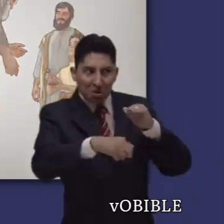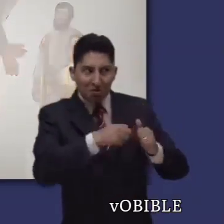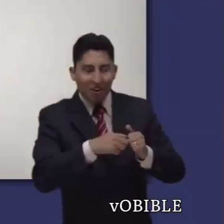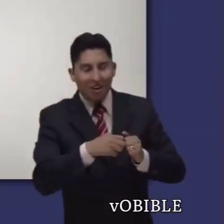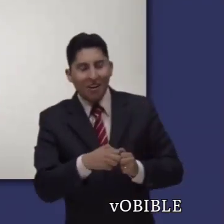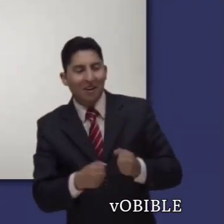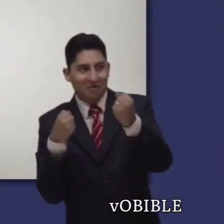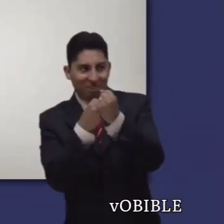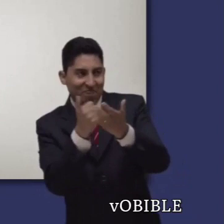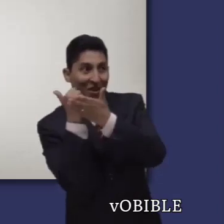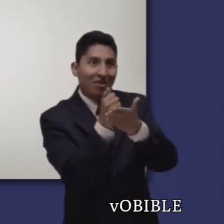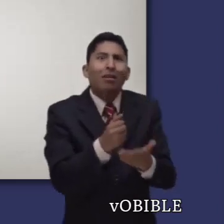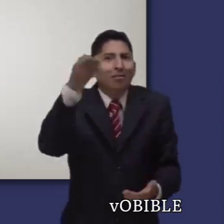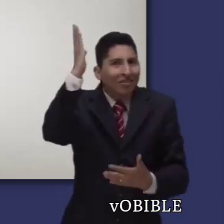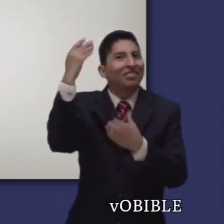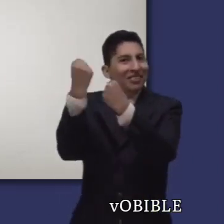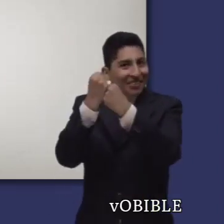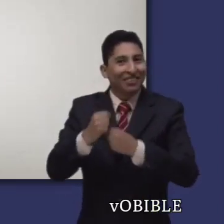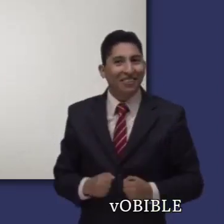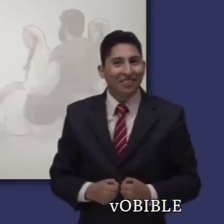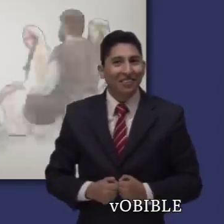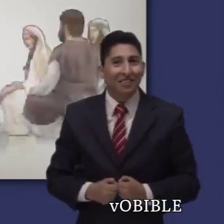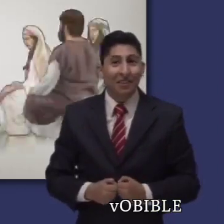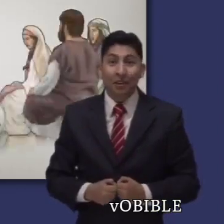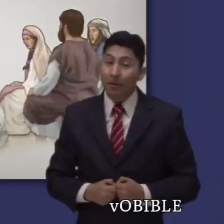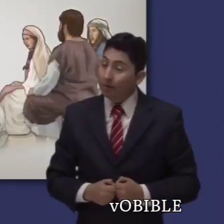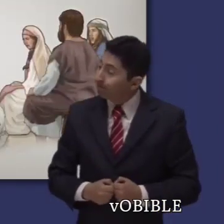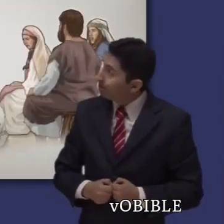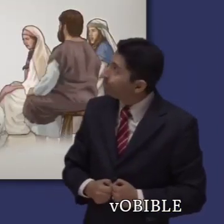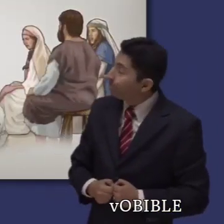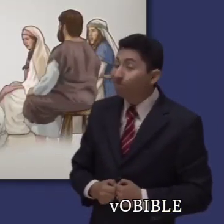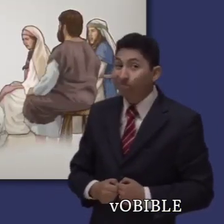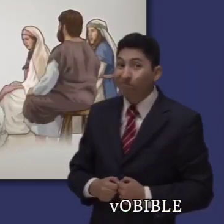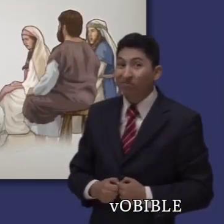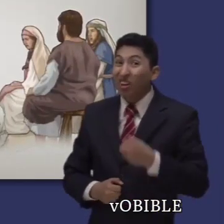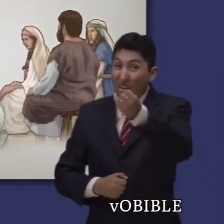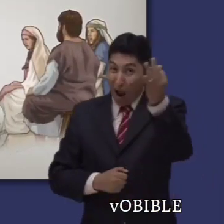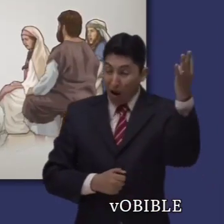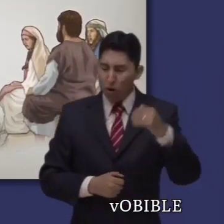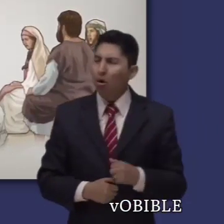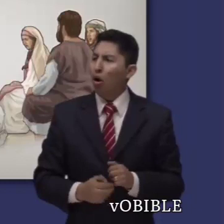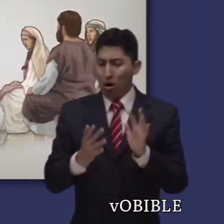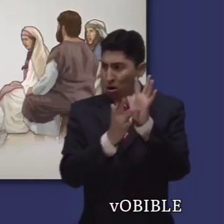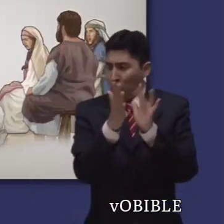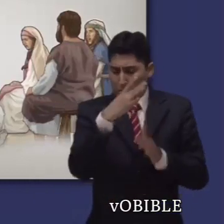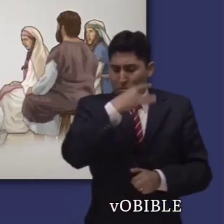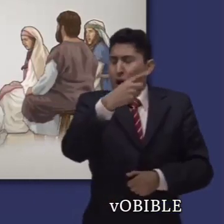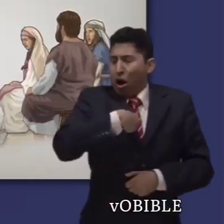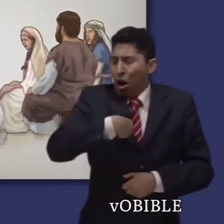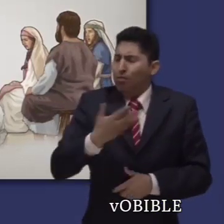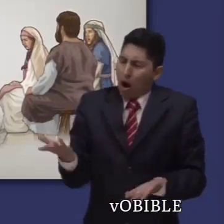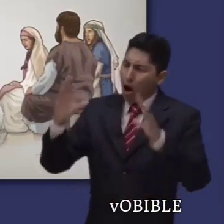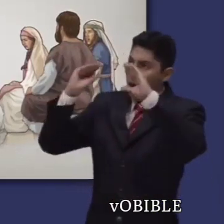cristianos. En los capítulos 10 a 13, Pablo da argumentos para combatir las enseñanzas de los apóstoles falsos